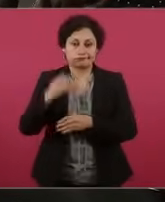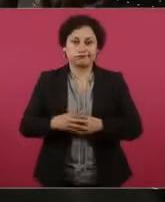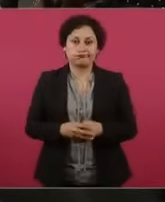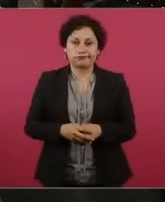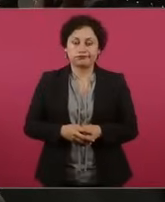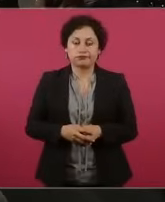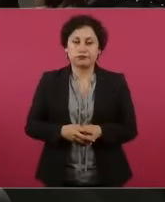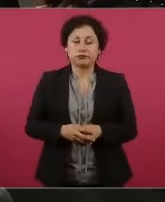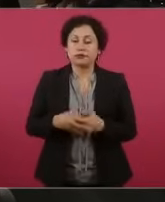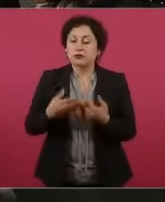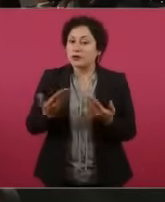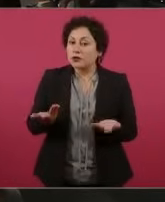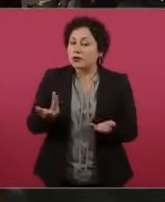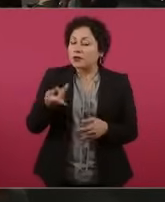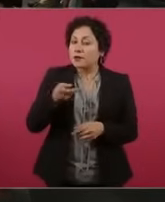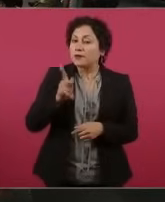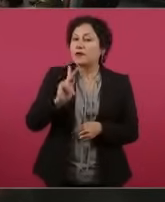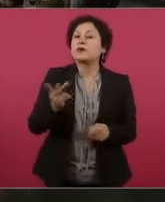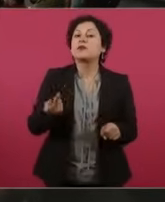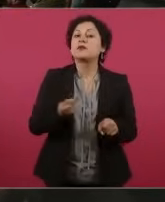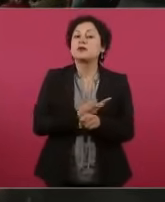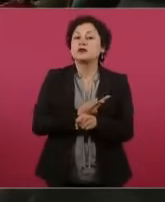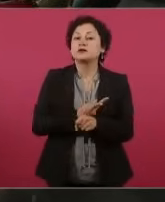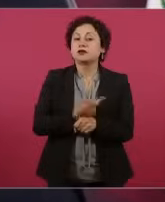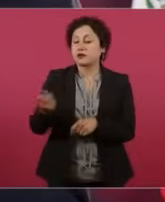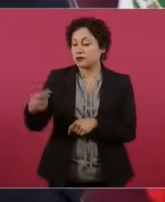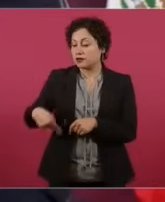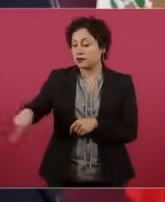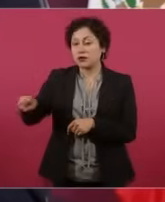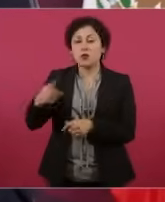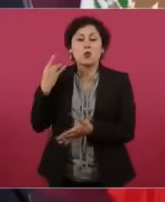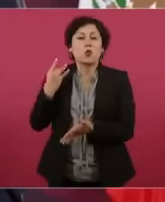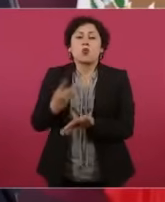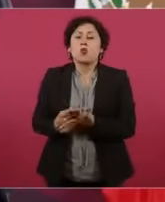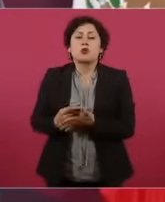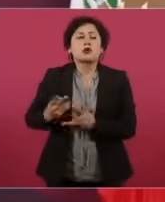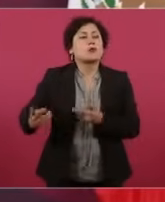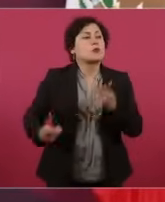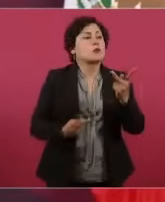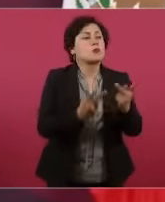Entonces resulta que hacen nada más la encuesta